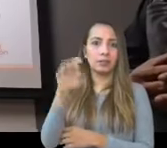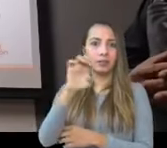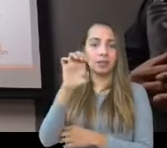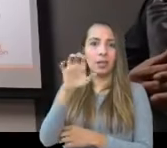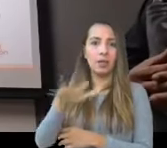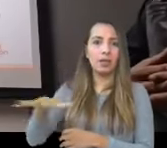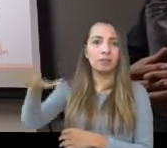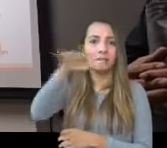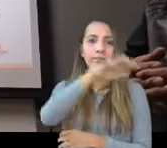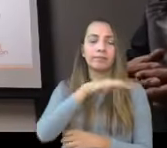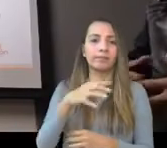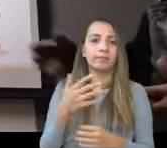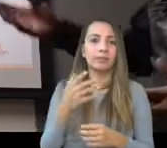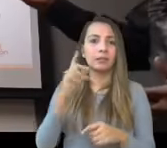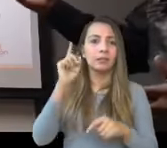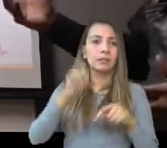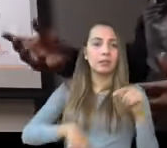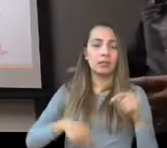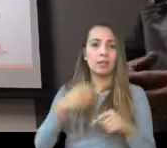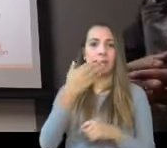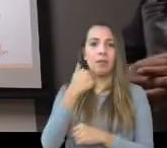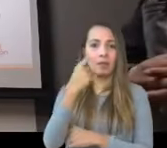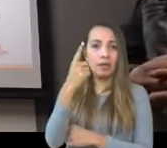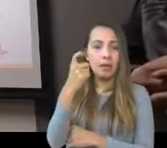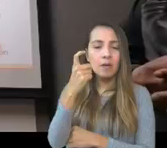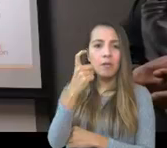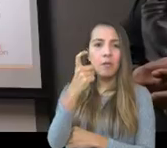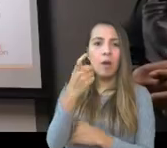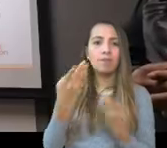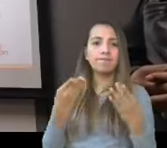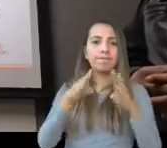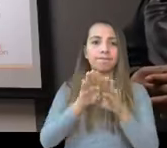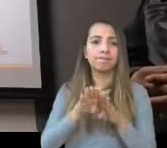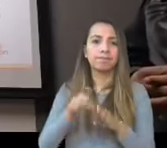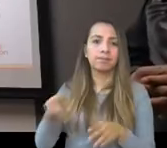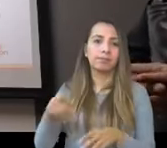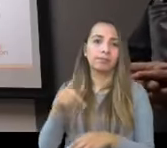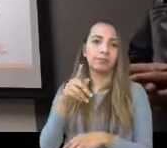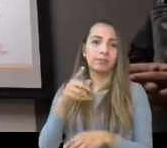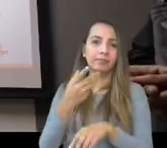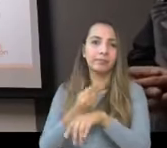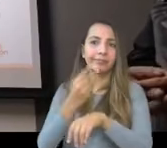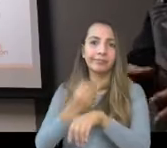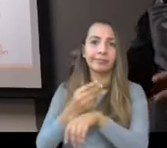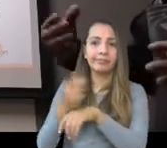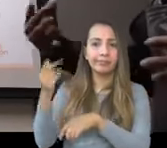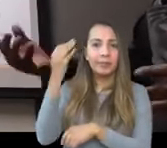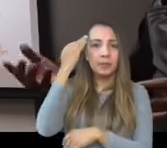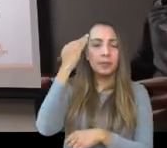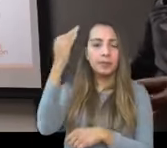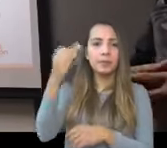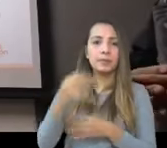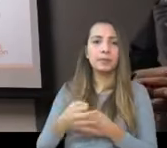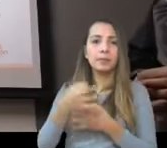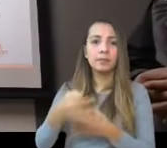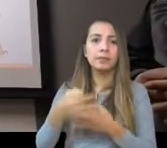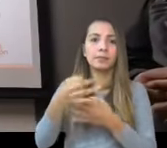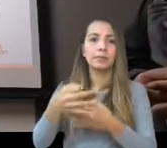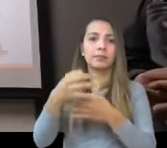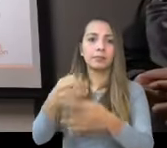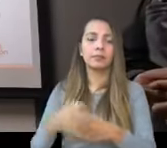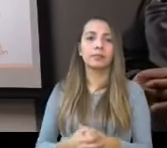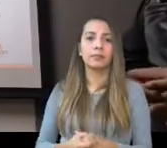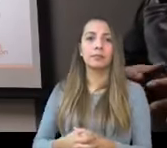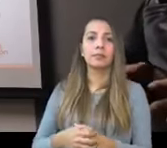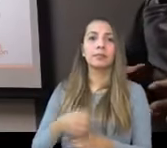servicio del abasto, y que pues hay una afectación estimada de 45.000 habitantes en la zona y también en la zona